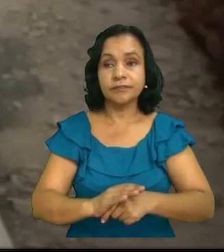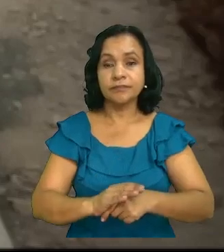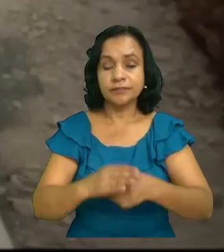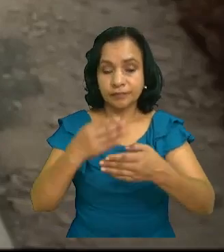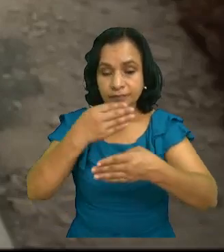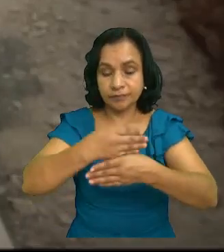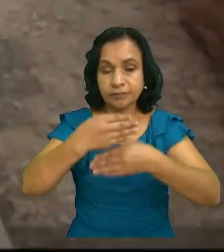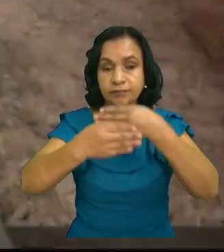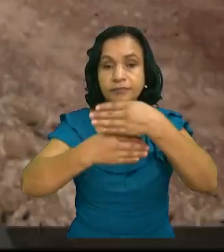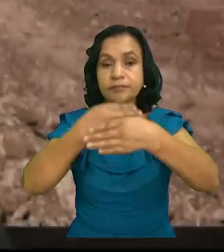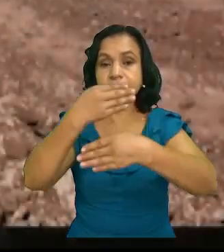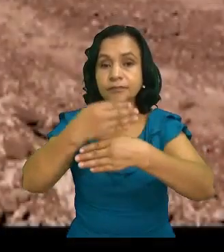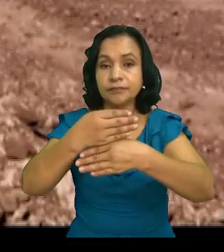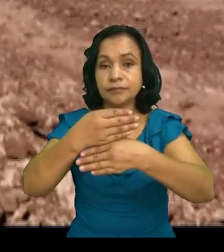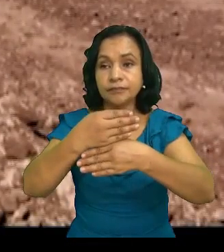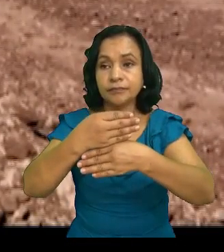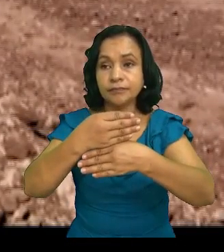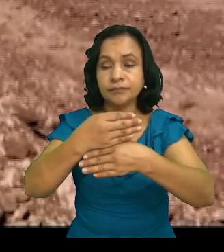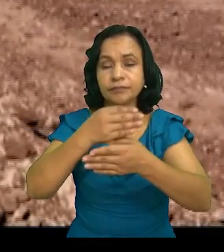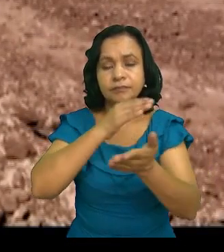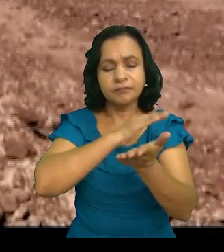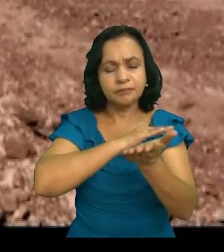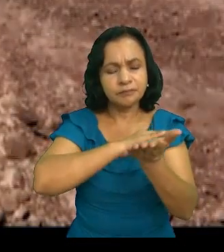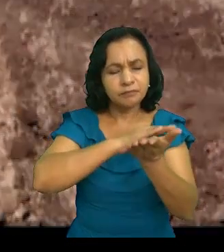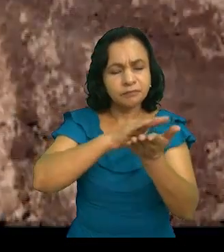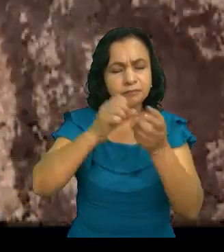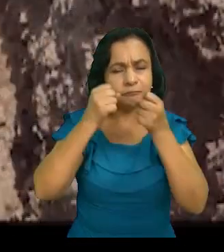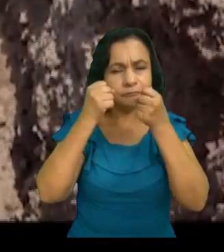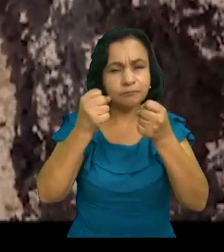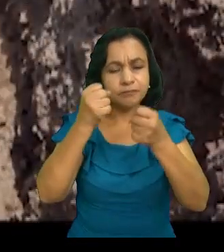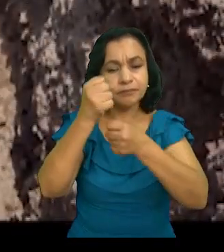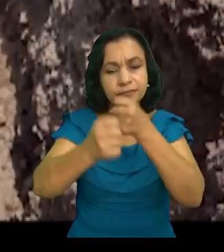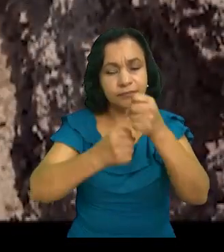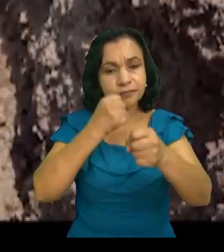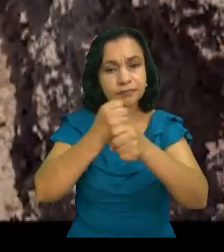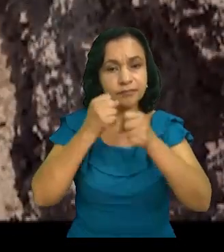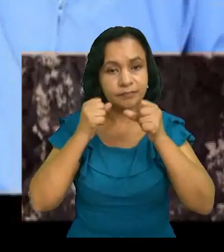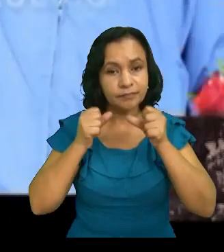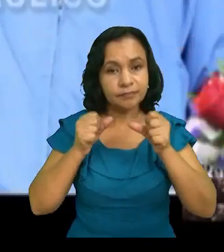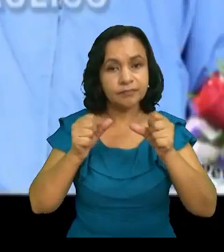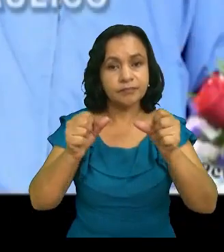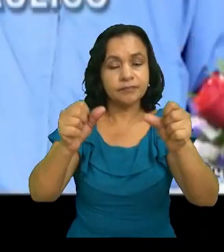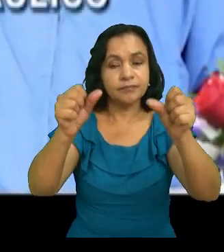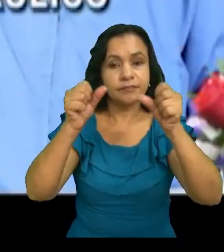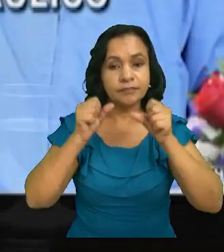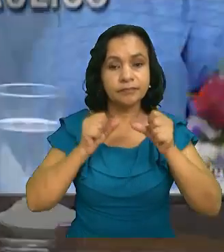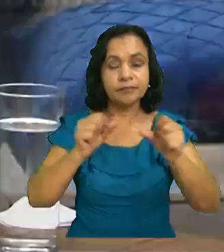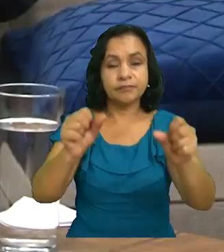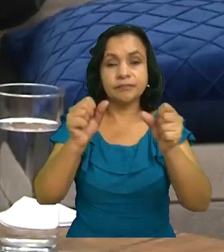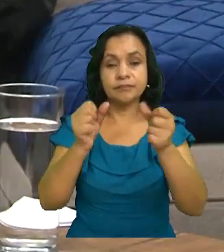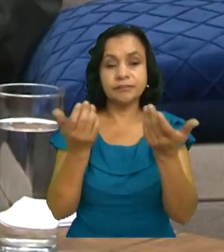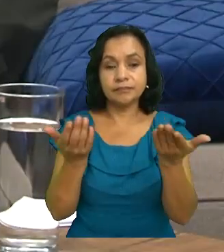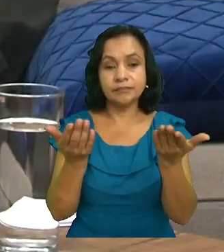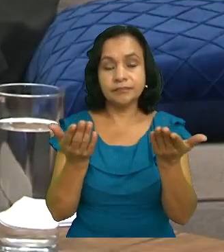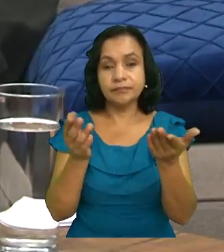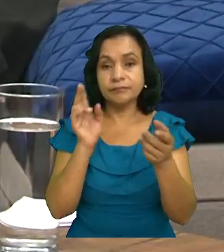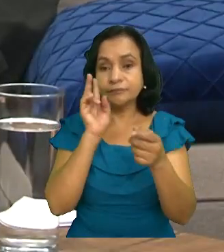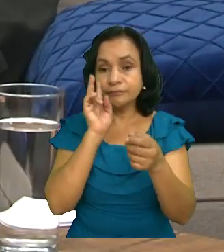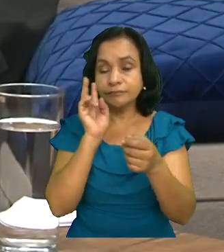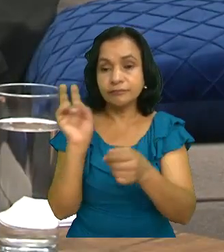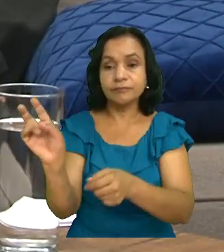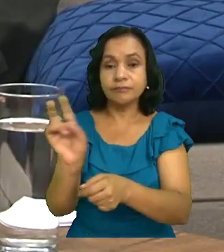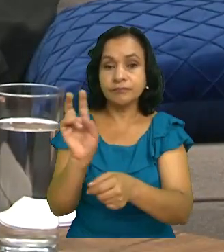construida para que dure muchísimos años, siempre dándole el mantenimiento correspondiente, el